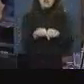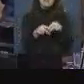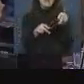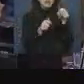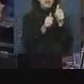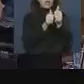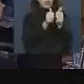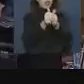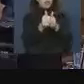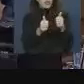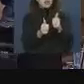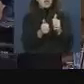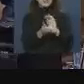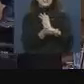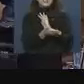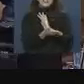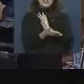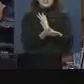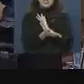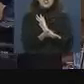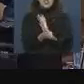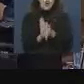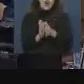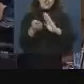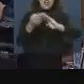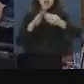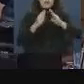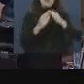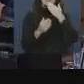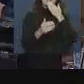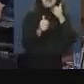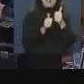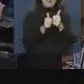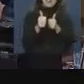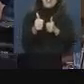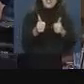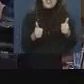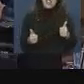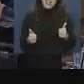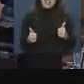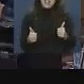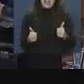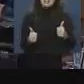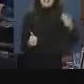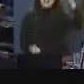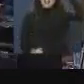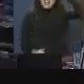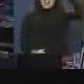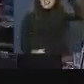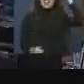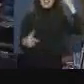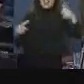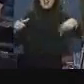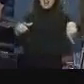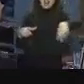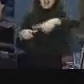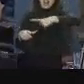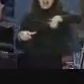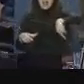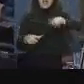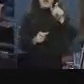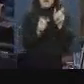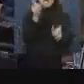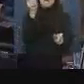dirigentes todos nuestros pueblos y dirigentes de comunidades indígenas de la región de los lagos son